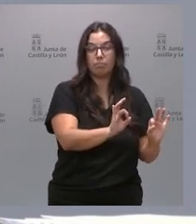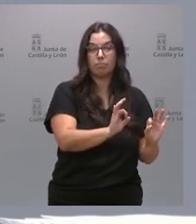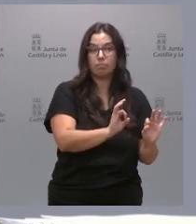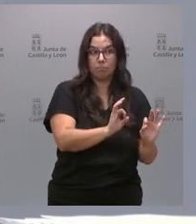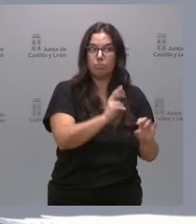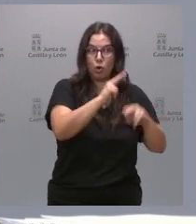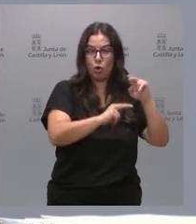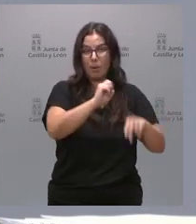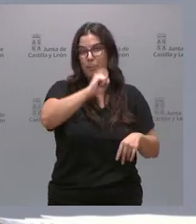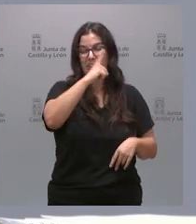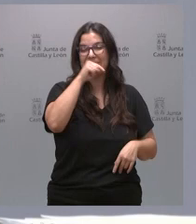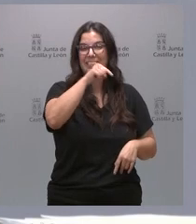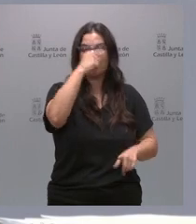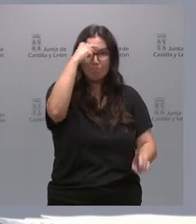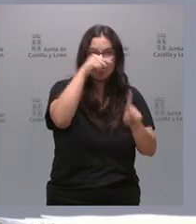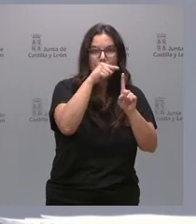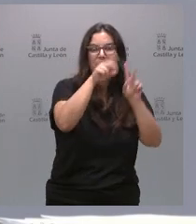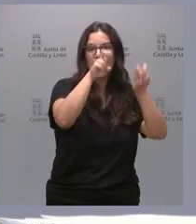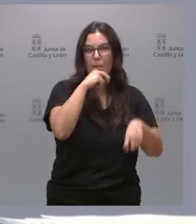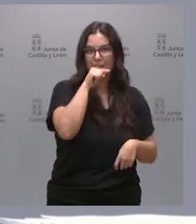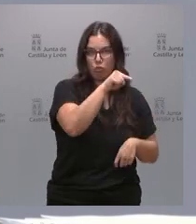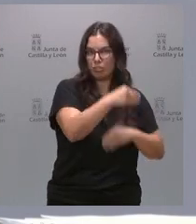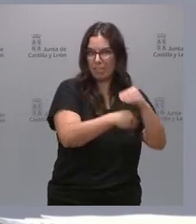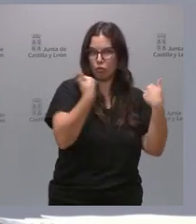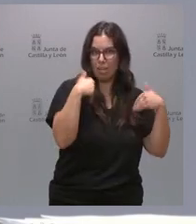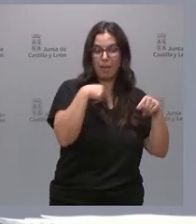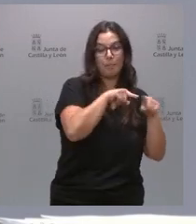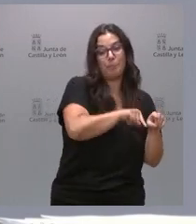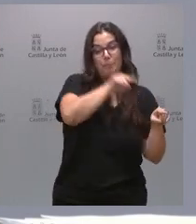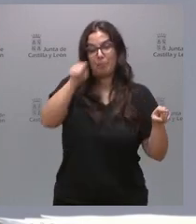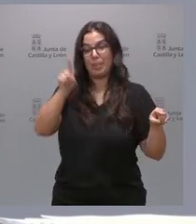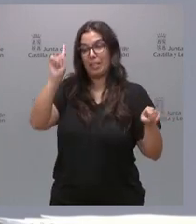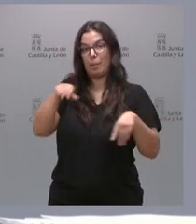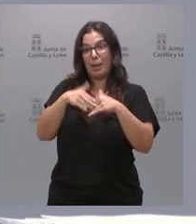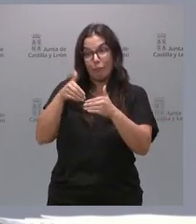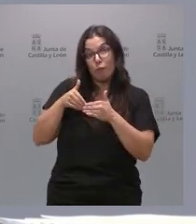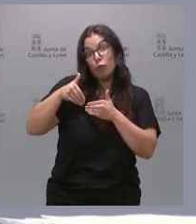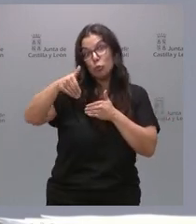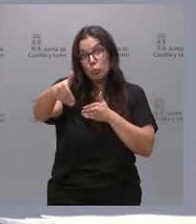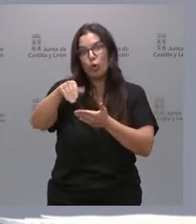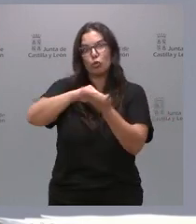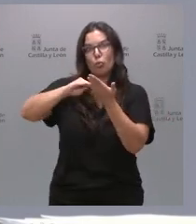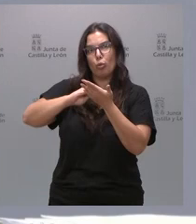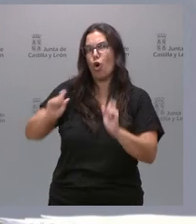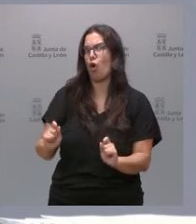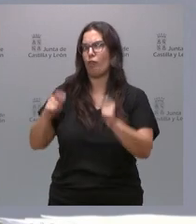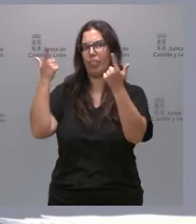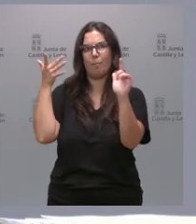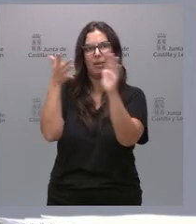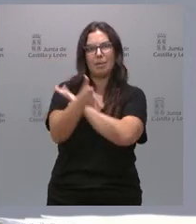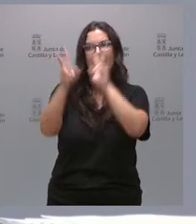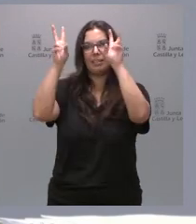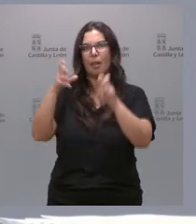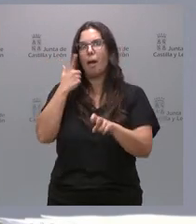caso obras que afectan fundamentalmente a todo lo que son los baños y trabajamos en el medio y largo plazo en la solución definitiva de la integración del ferrocarril